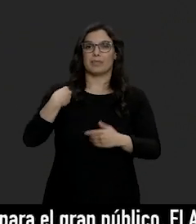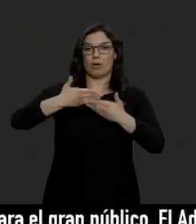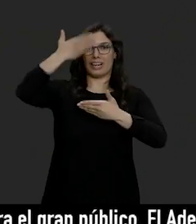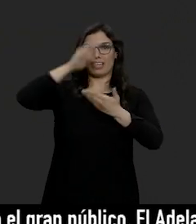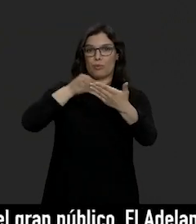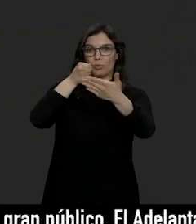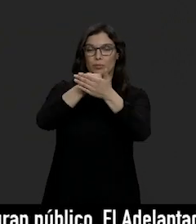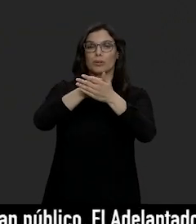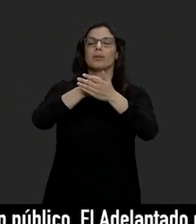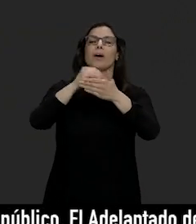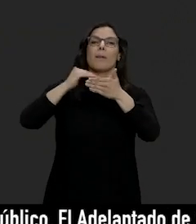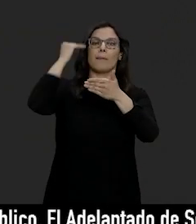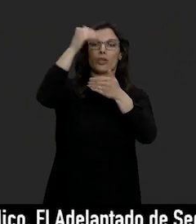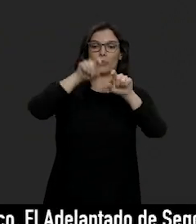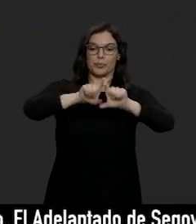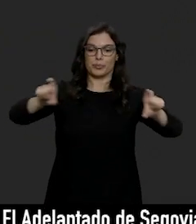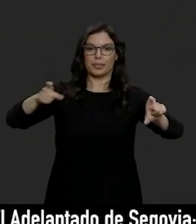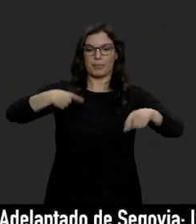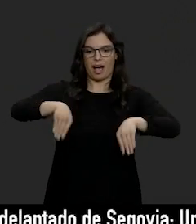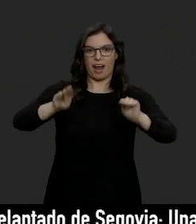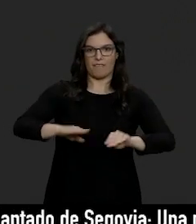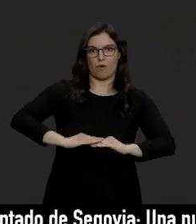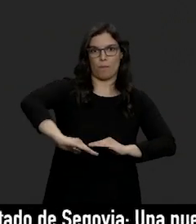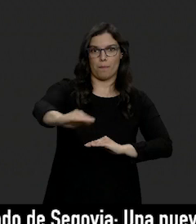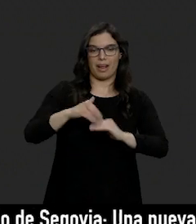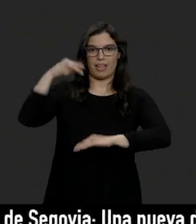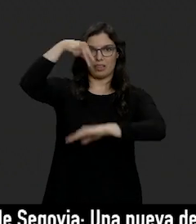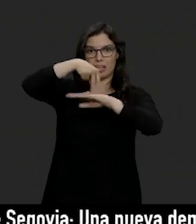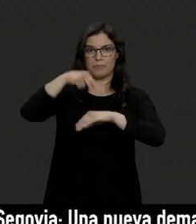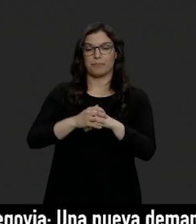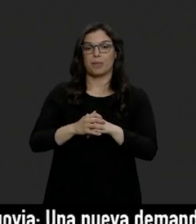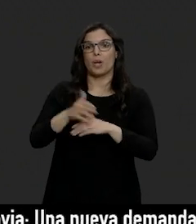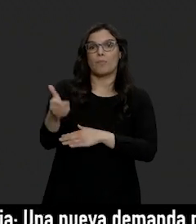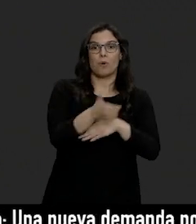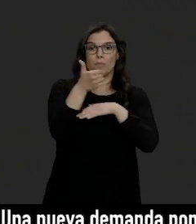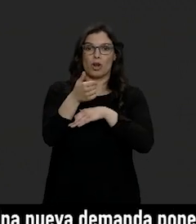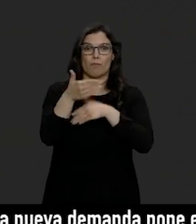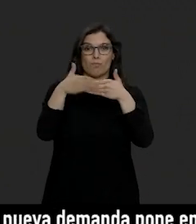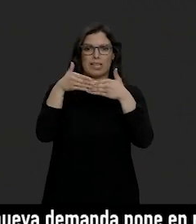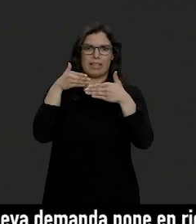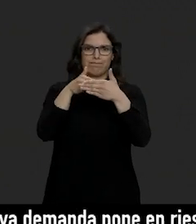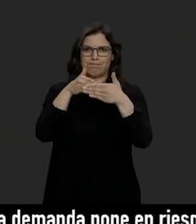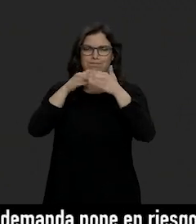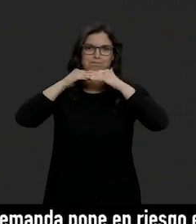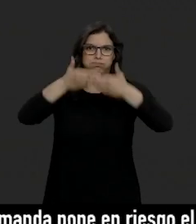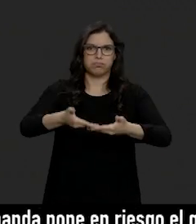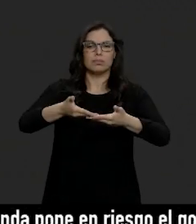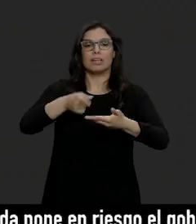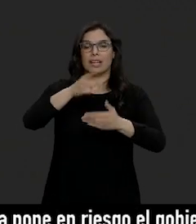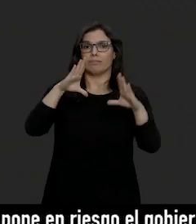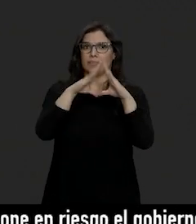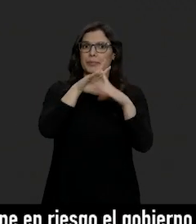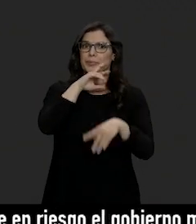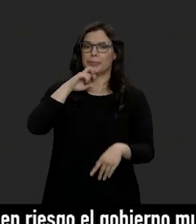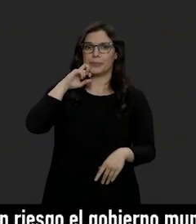al zócalo inferior y a la alfombra del altar. Los bomberos han tenido que forzar la puerta para poder entrar. Este templo es de gran valor